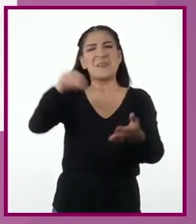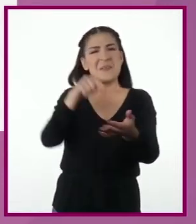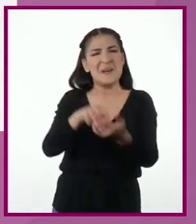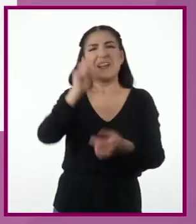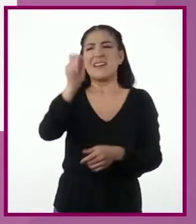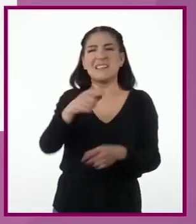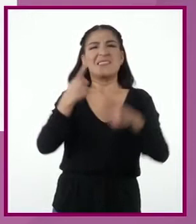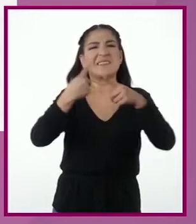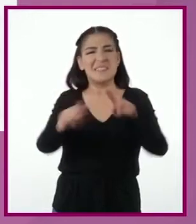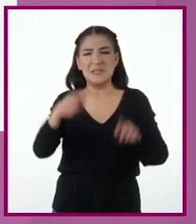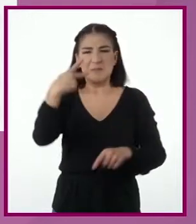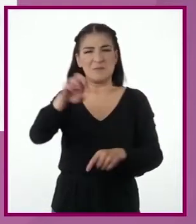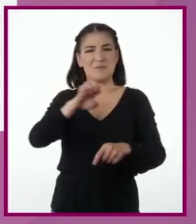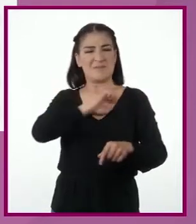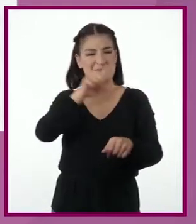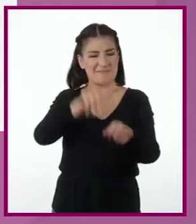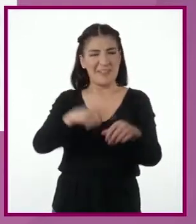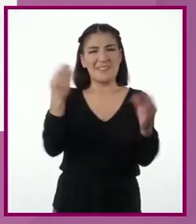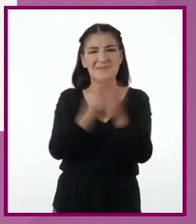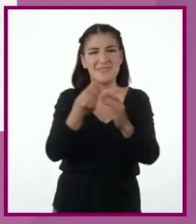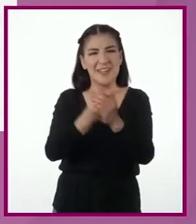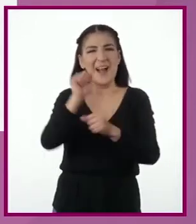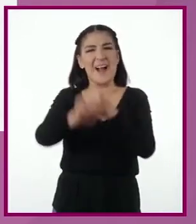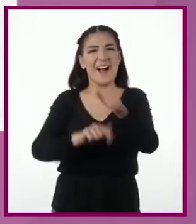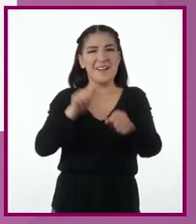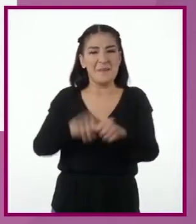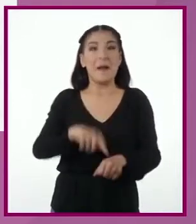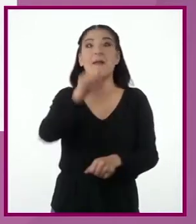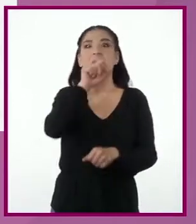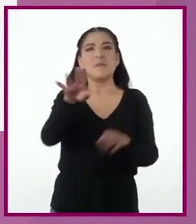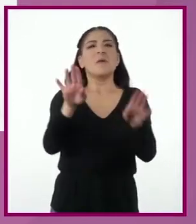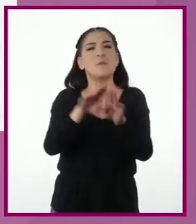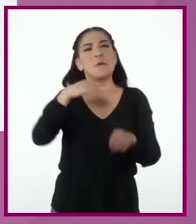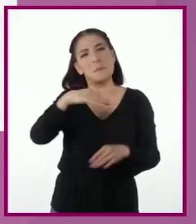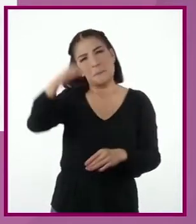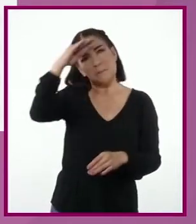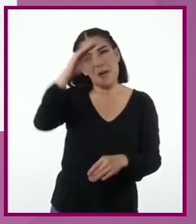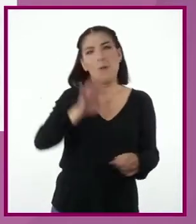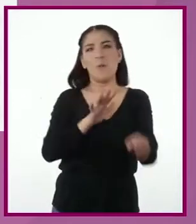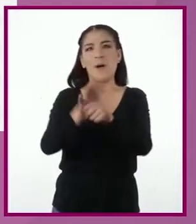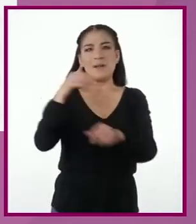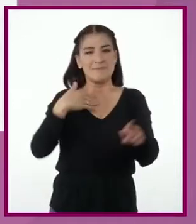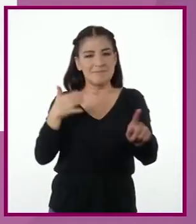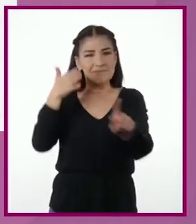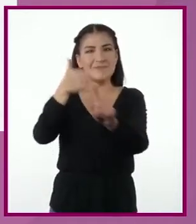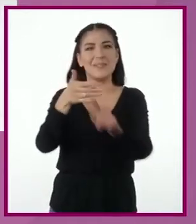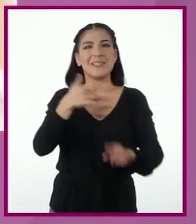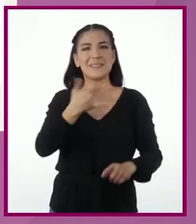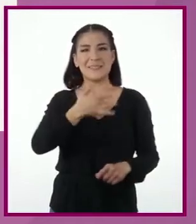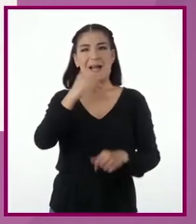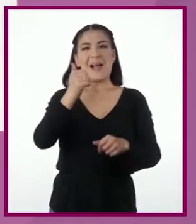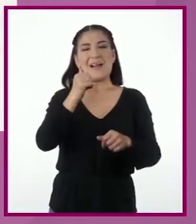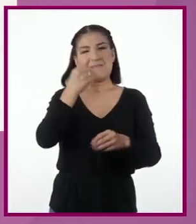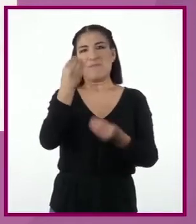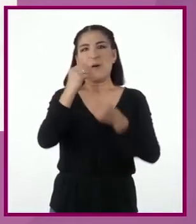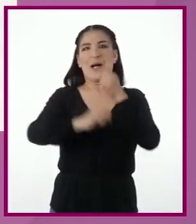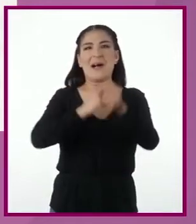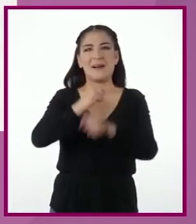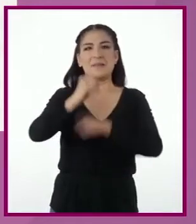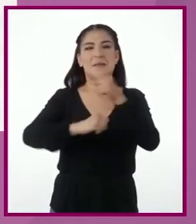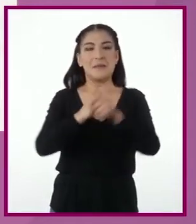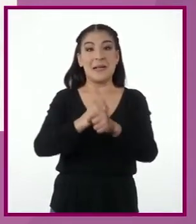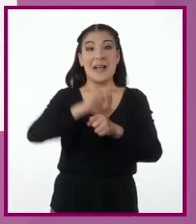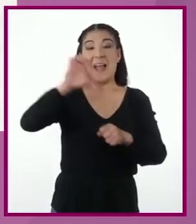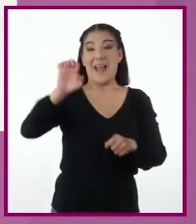diversas especies endémicas. Pero algo que me ayudó a darme cuenta de que las especies han cambiado a lo largo de los años, lo encontré en